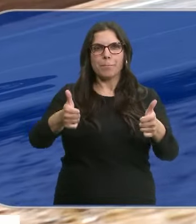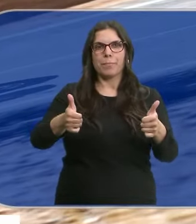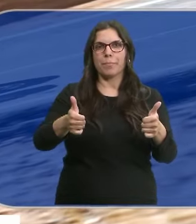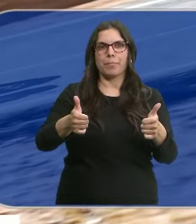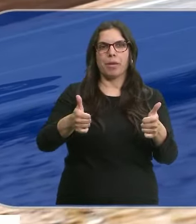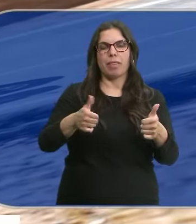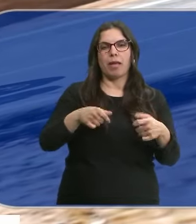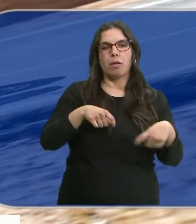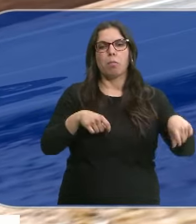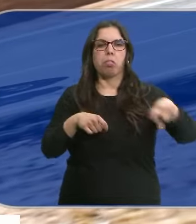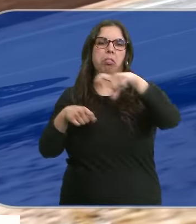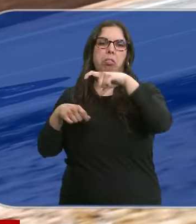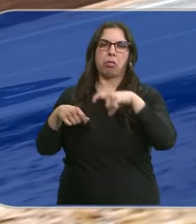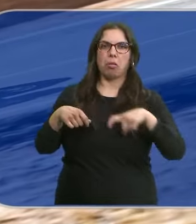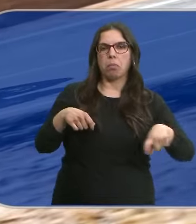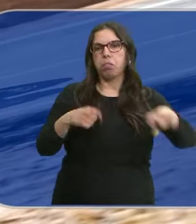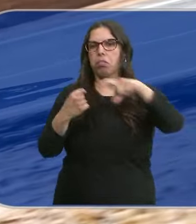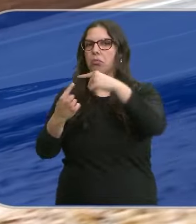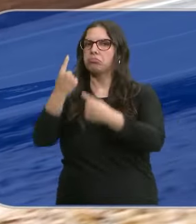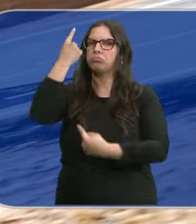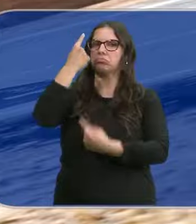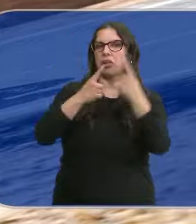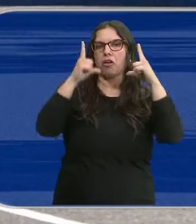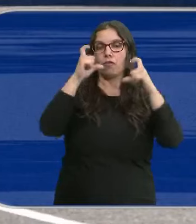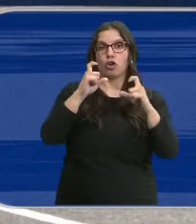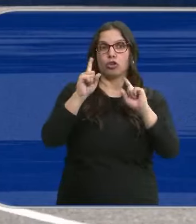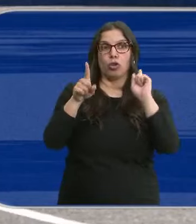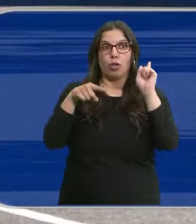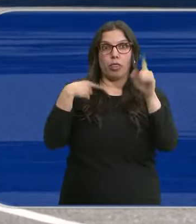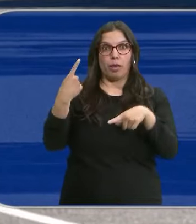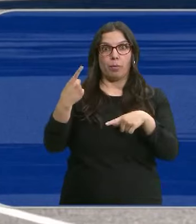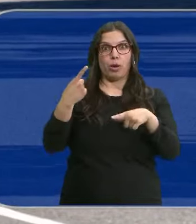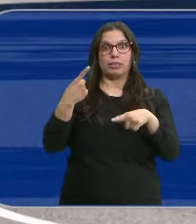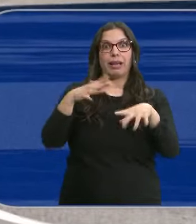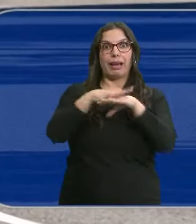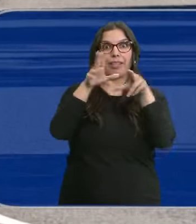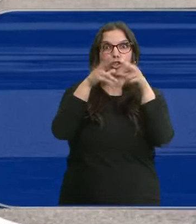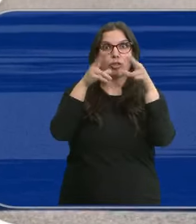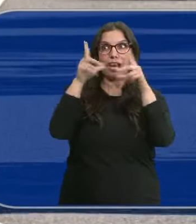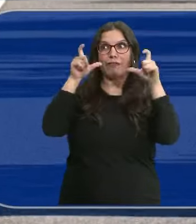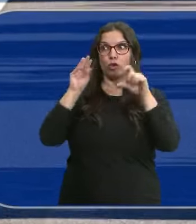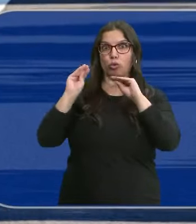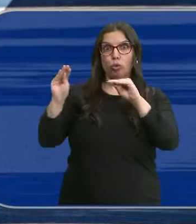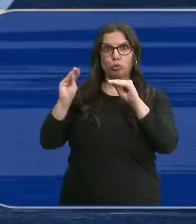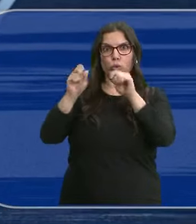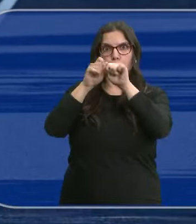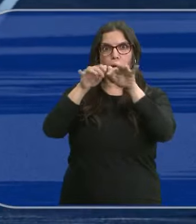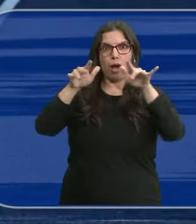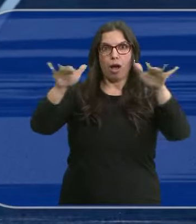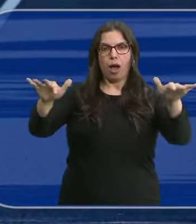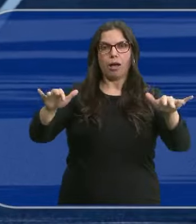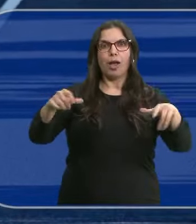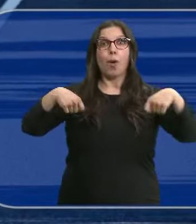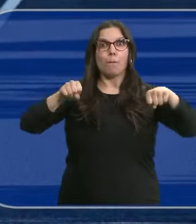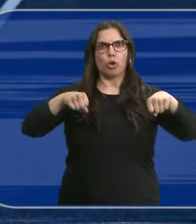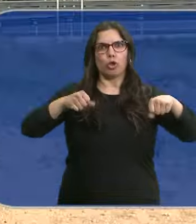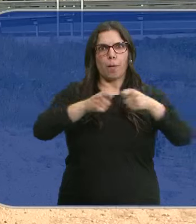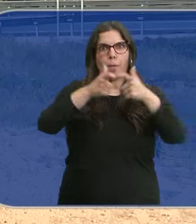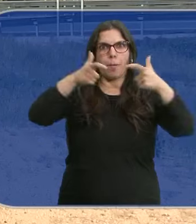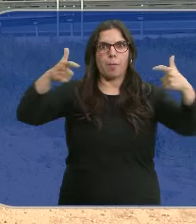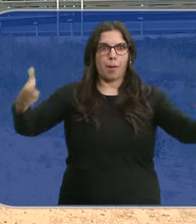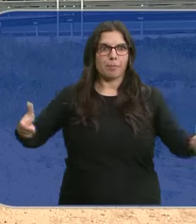a los pocos moteros que en ese momento pasaban por allí. Algo que cambió al moverse en redes sociales la presencia del fotógrafo en esta curva. Y a partir de ahí